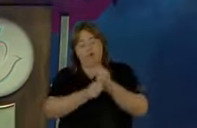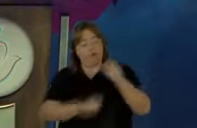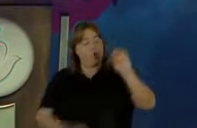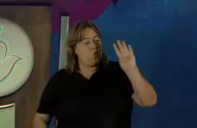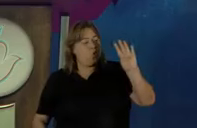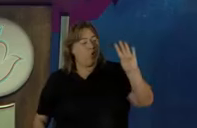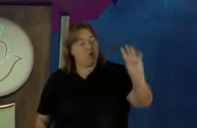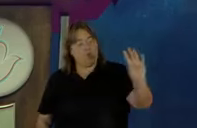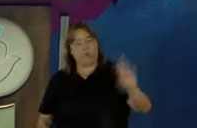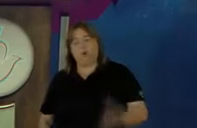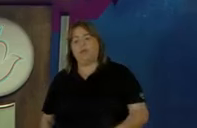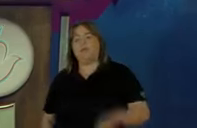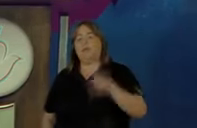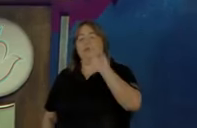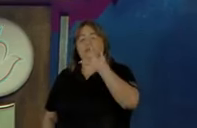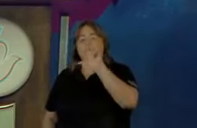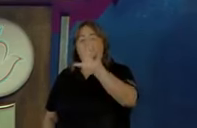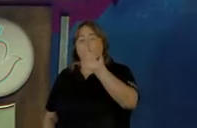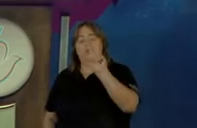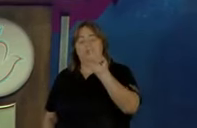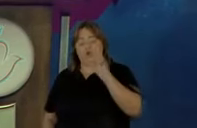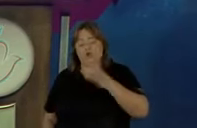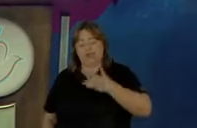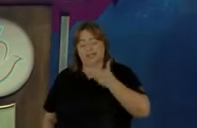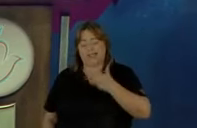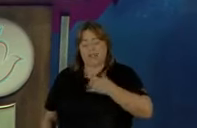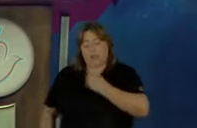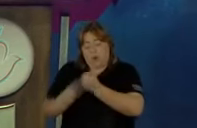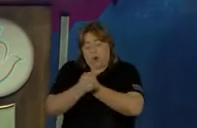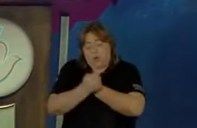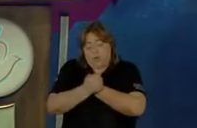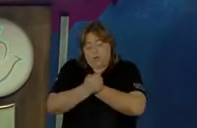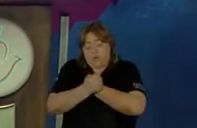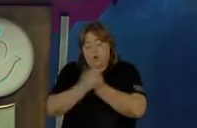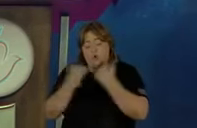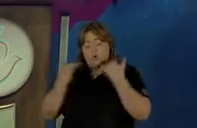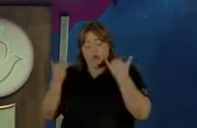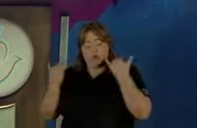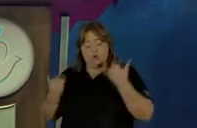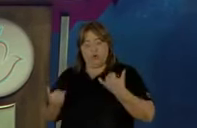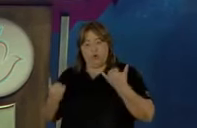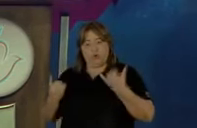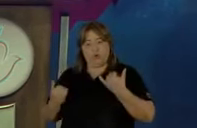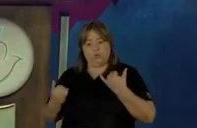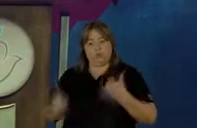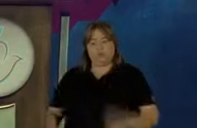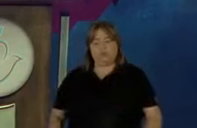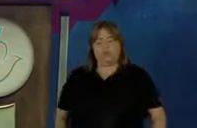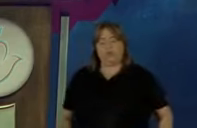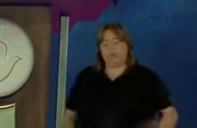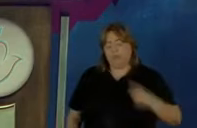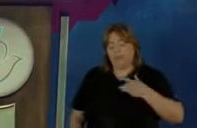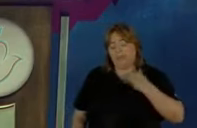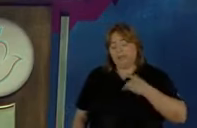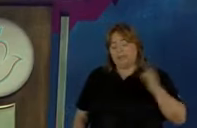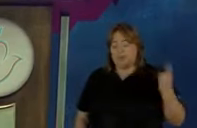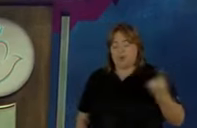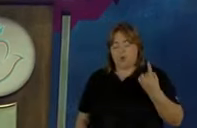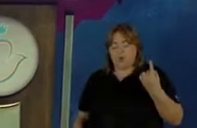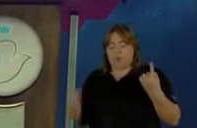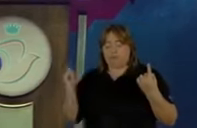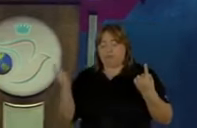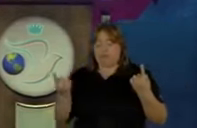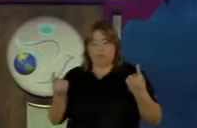Qué hermoso. Yo siento el amor de Dios en esta mañana manifiesto. Se acabó la orfandad, se acabó el sentirte solo. ¿Para